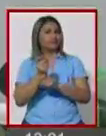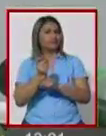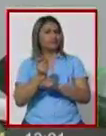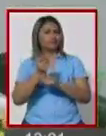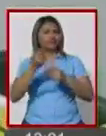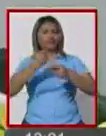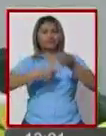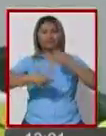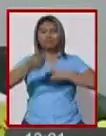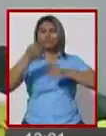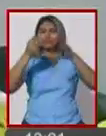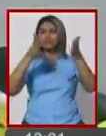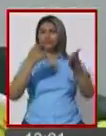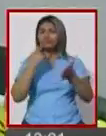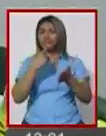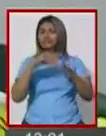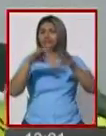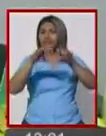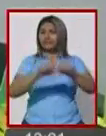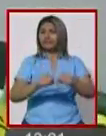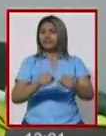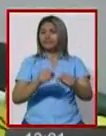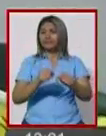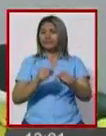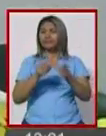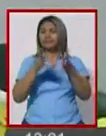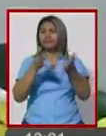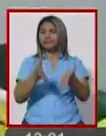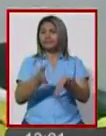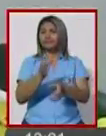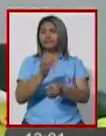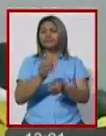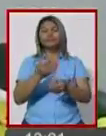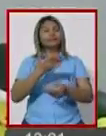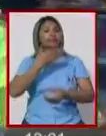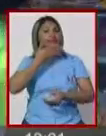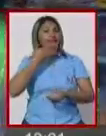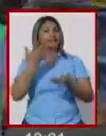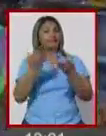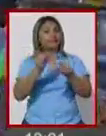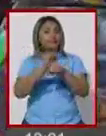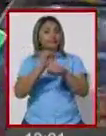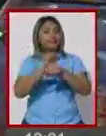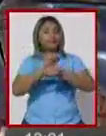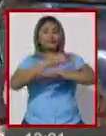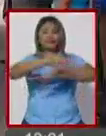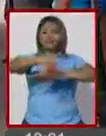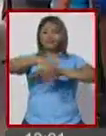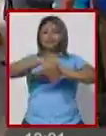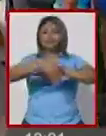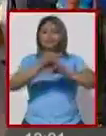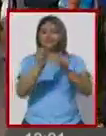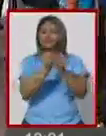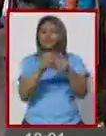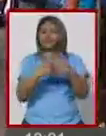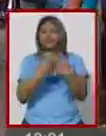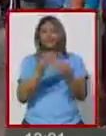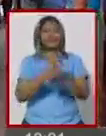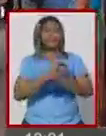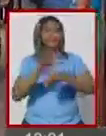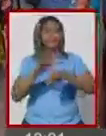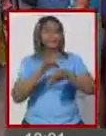Son gremialistas que dicen que se les quita el derecho al trabajo, o sea, prefieren estar en las calles, a las intemperies, sin